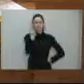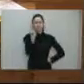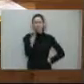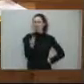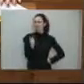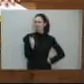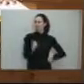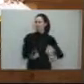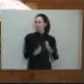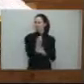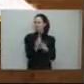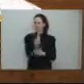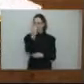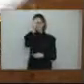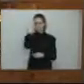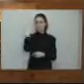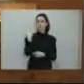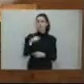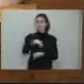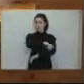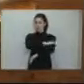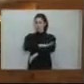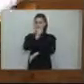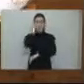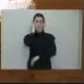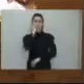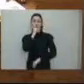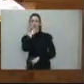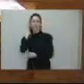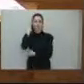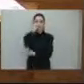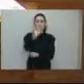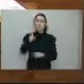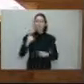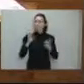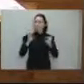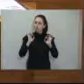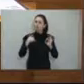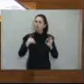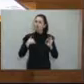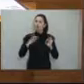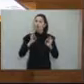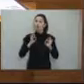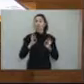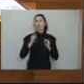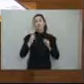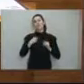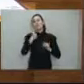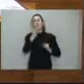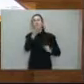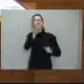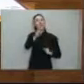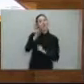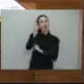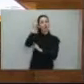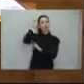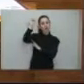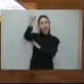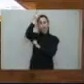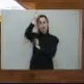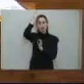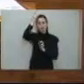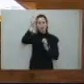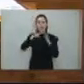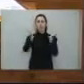muy pocos días el presidente de Gobierno. Dice: yo pactaría hasta con el diablo, dijo, con tal de